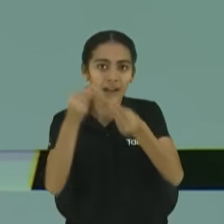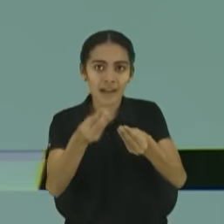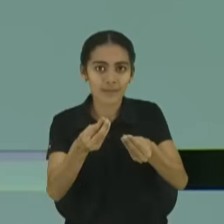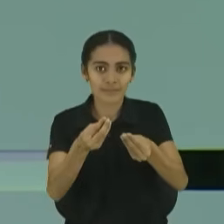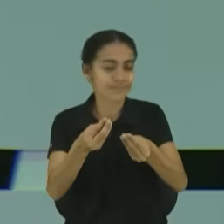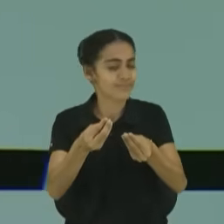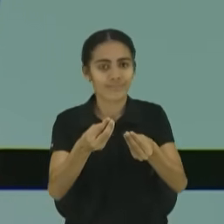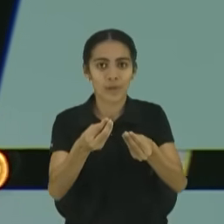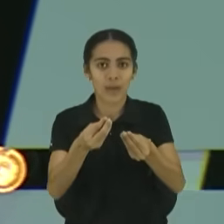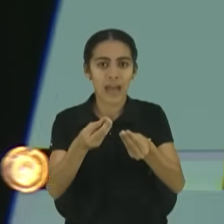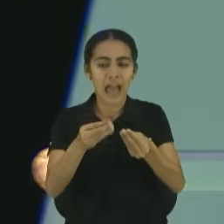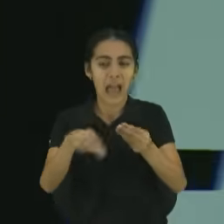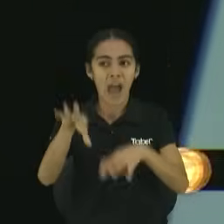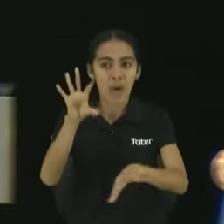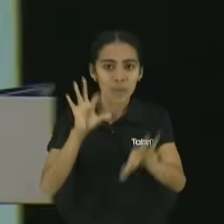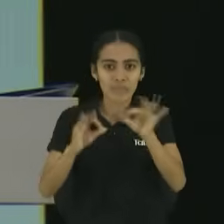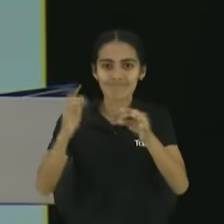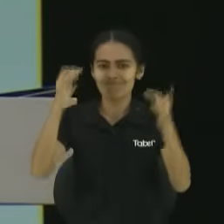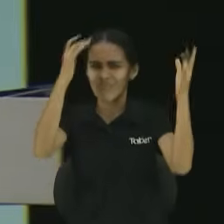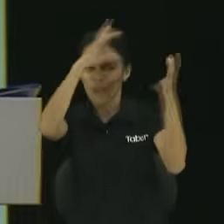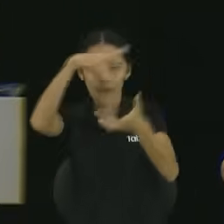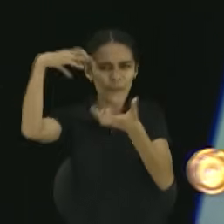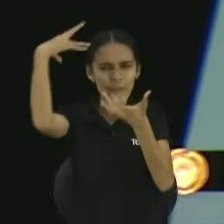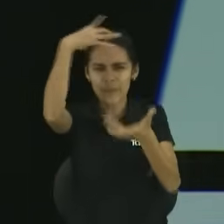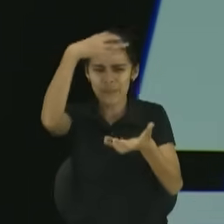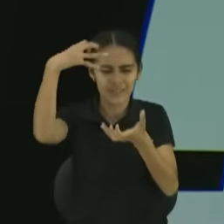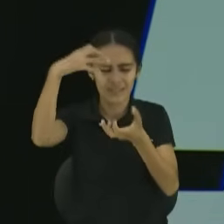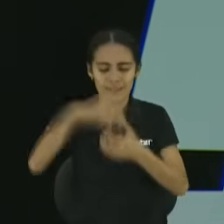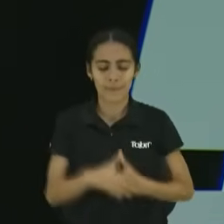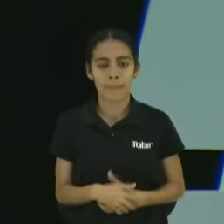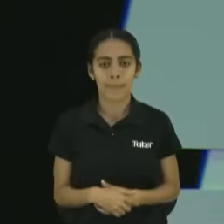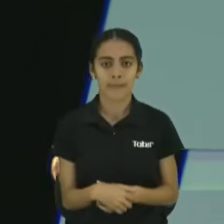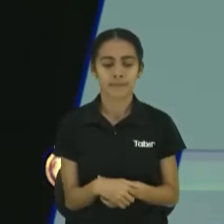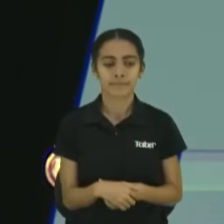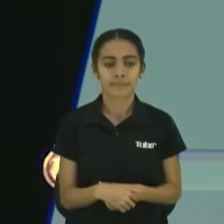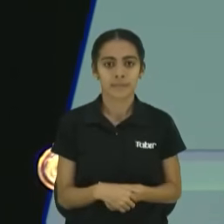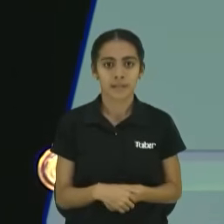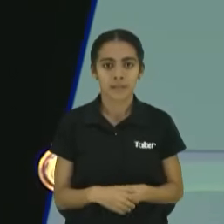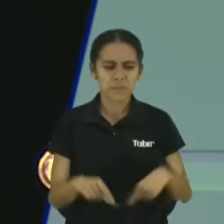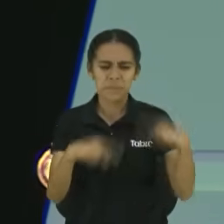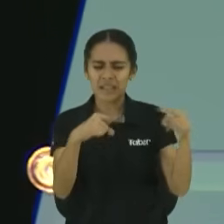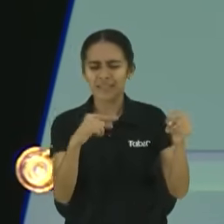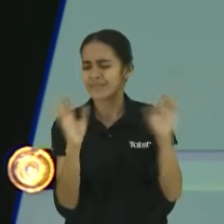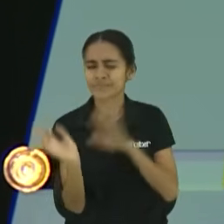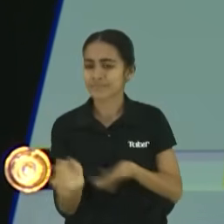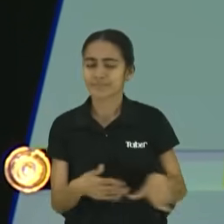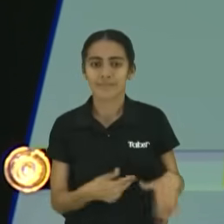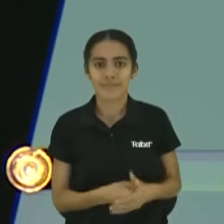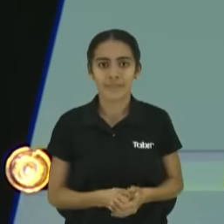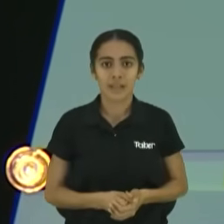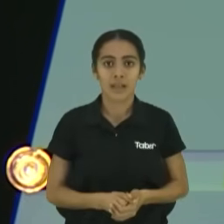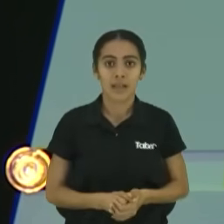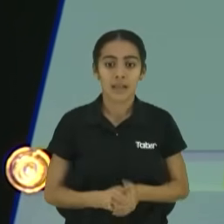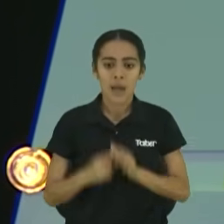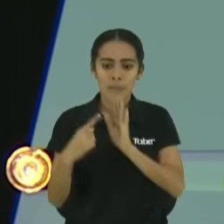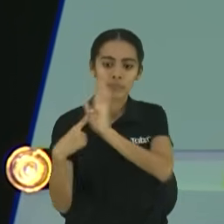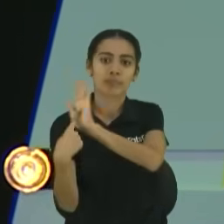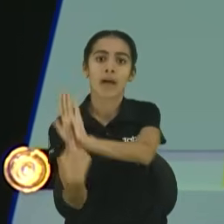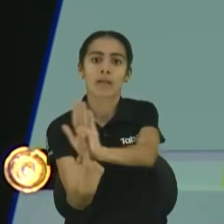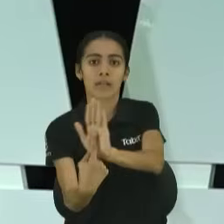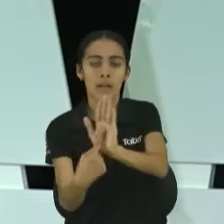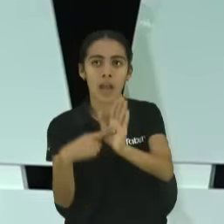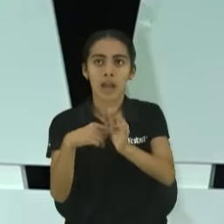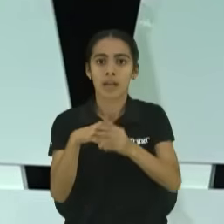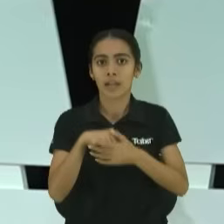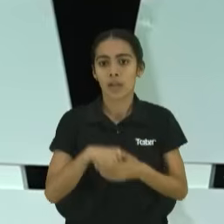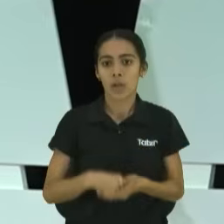esté el Espíritu de Dios, ahí hay, ¿qué dice la Biblia? Ok, pero nosotros estamos peleando. Peleamos por las manifestaciones. Los bautistas